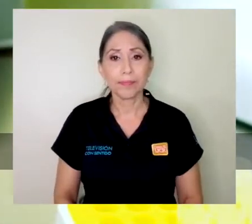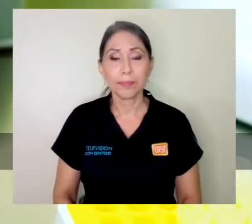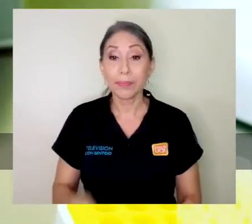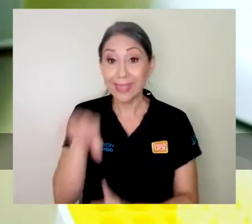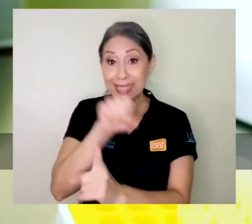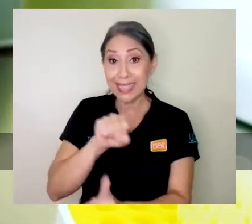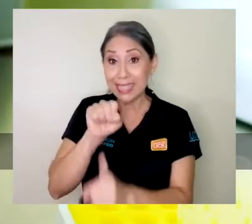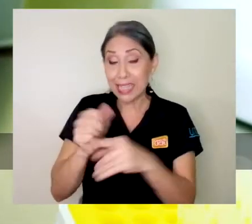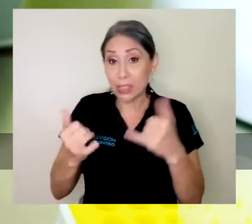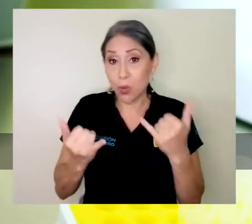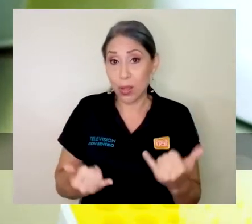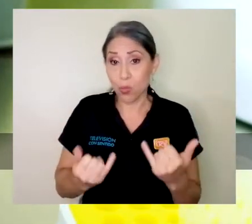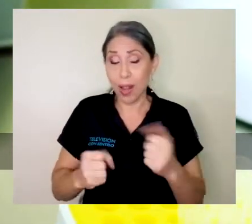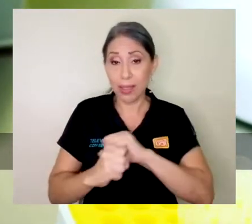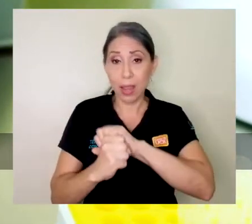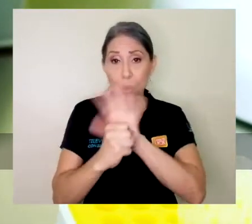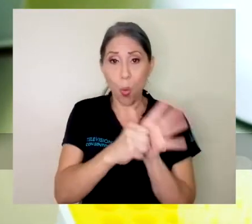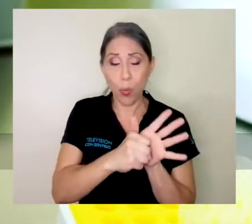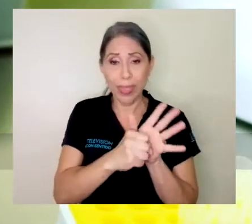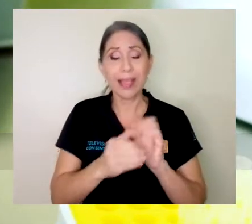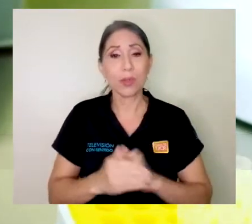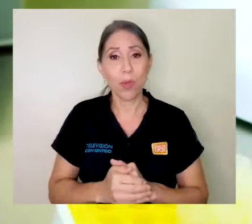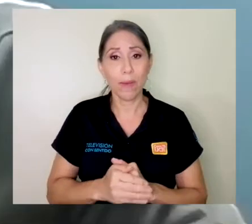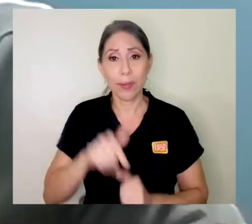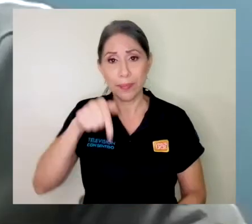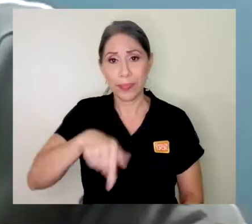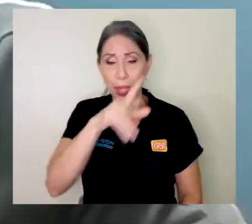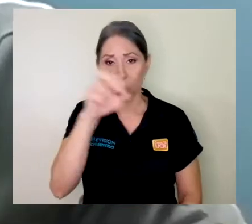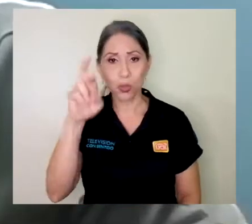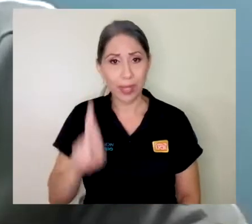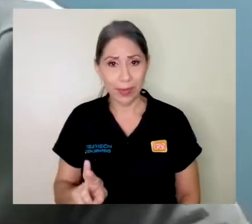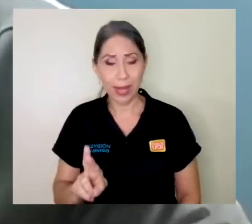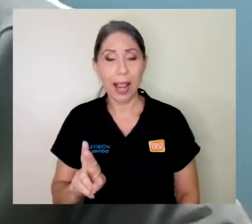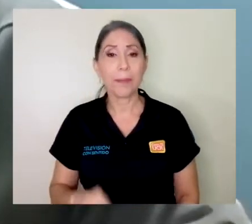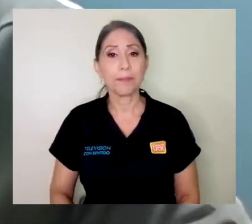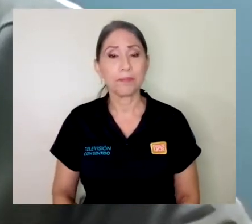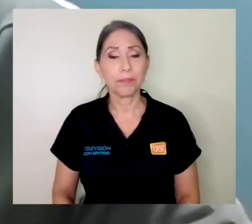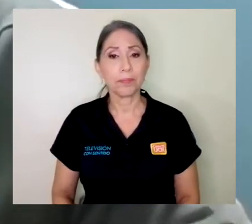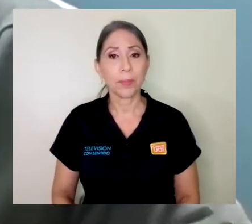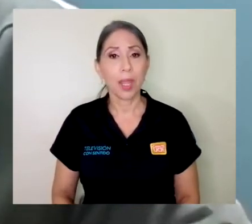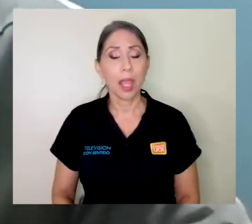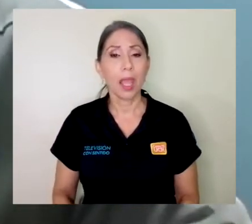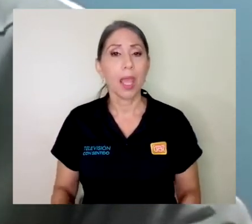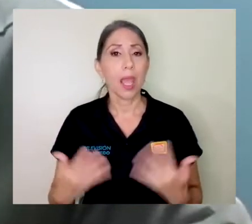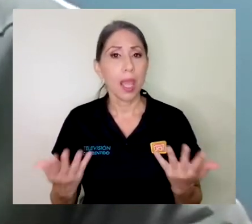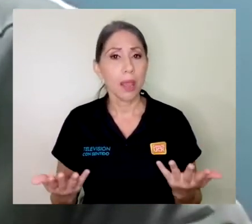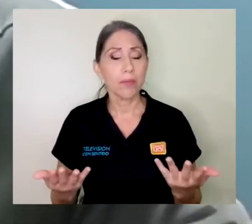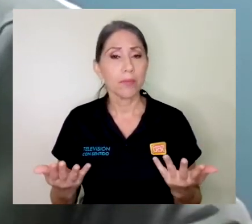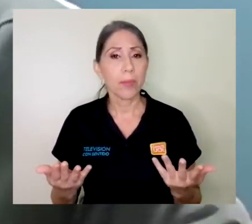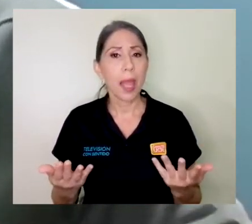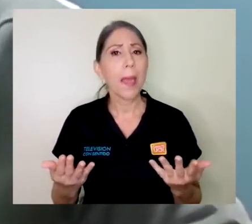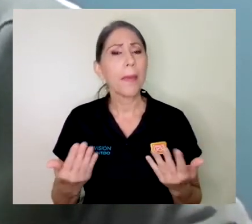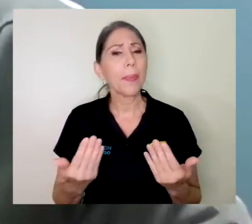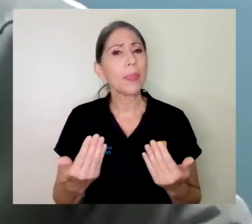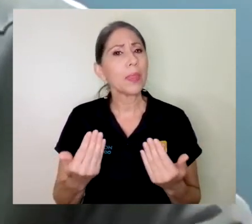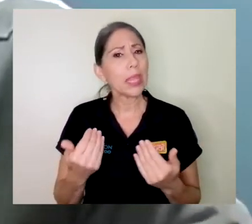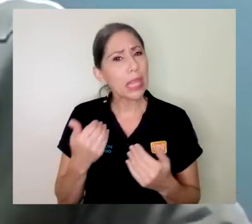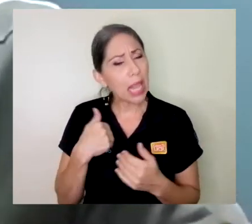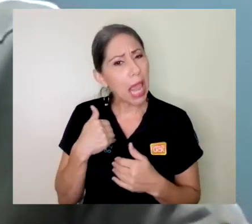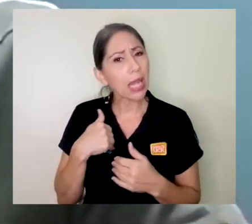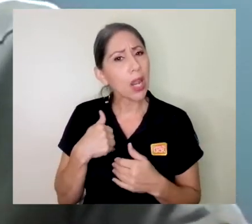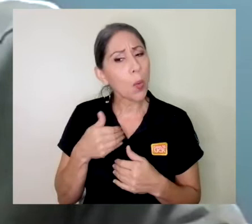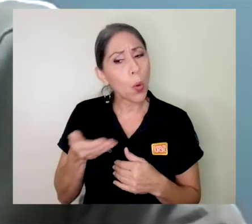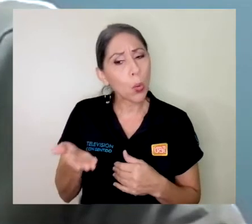La situación actual de la COVID-19 en Costa Rica presenta un leve